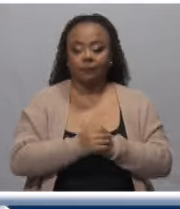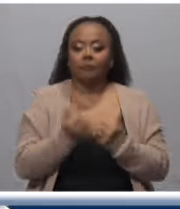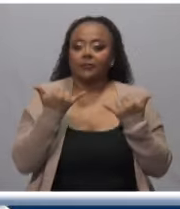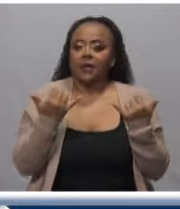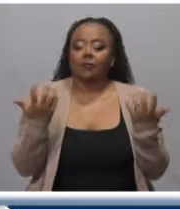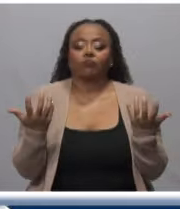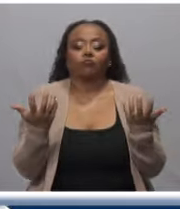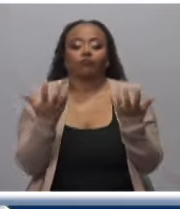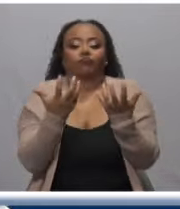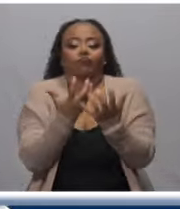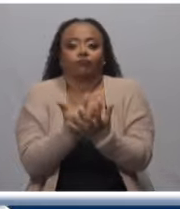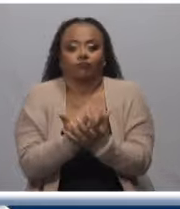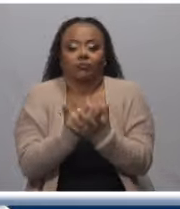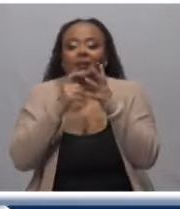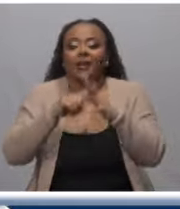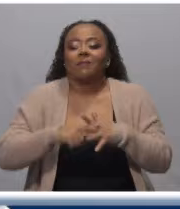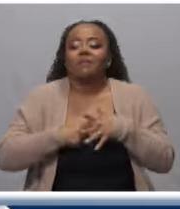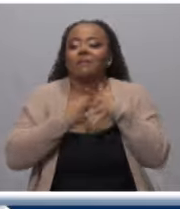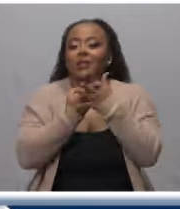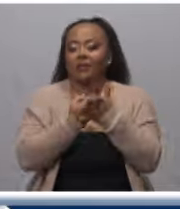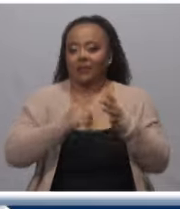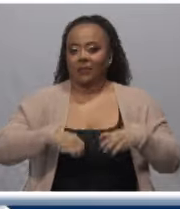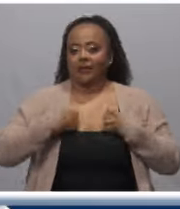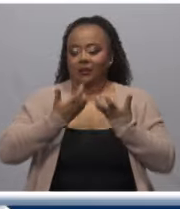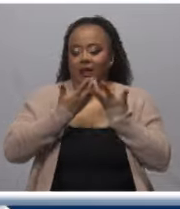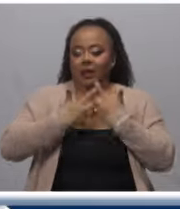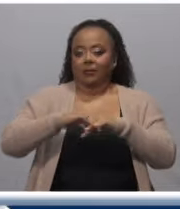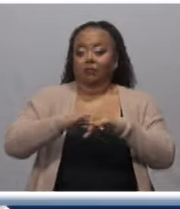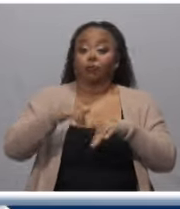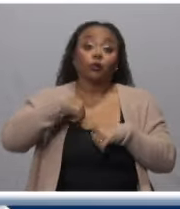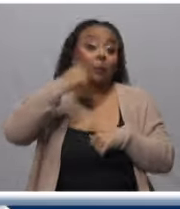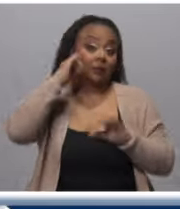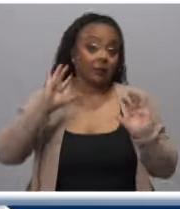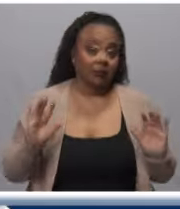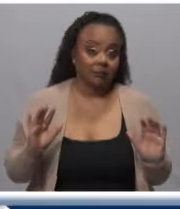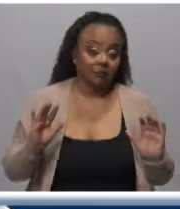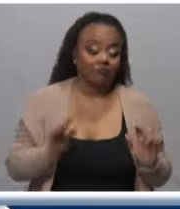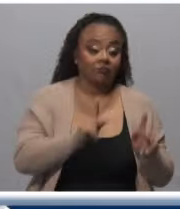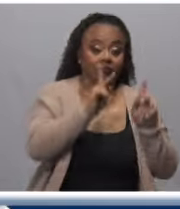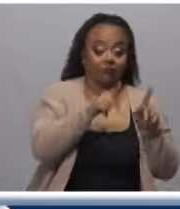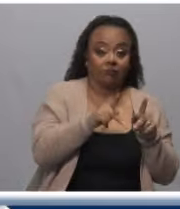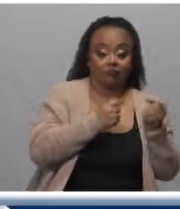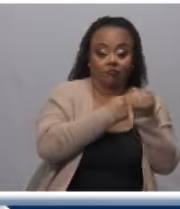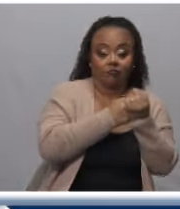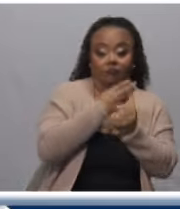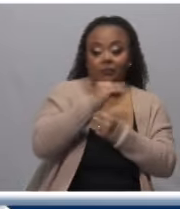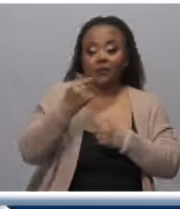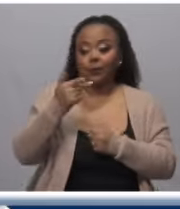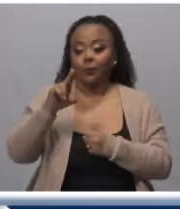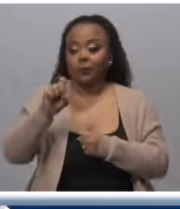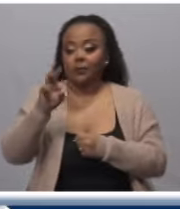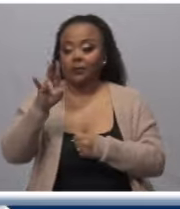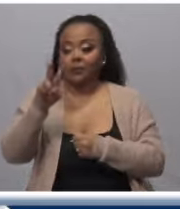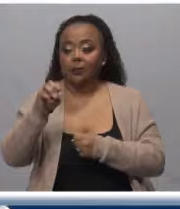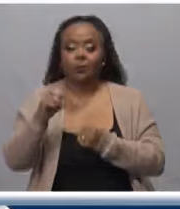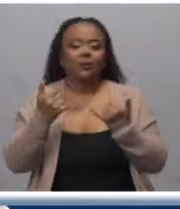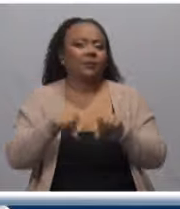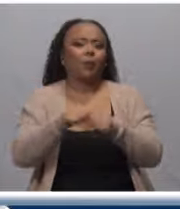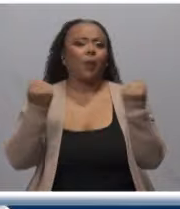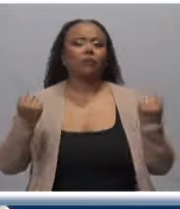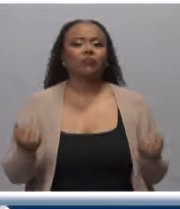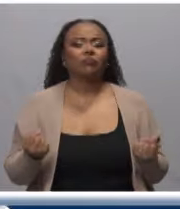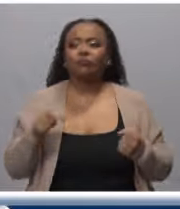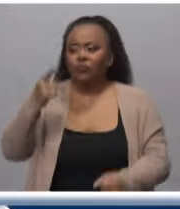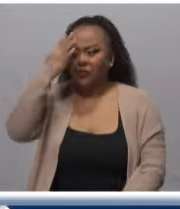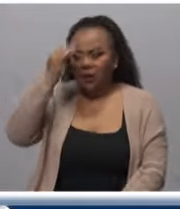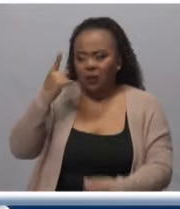sinergia que empezaba existir al menos así lo pensaba yo entre afición y Don Gustavo ya se rompió pero vos crees que